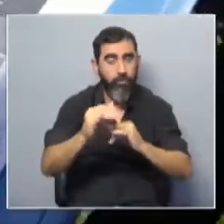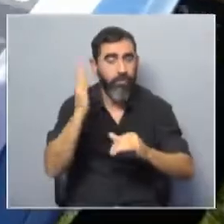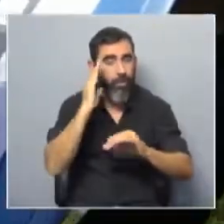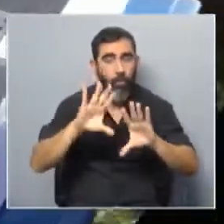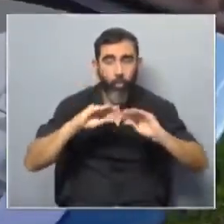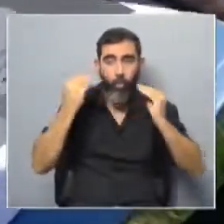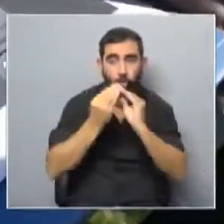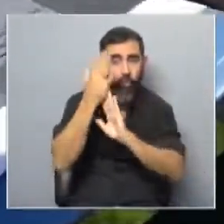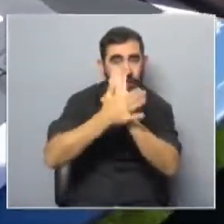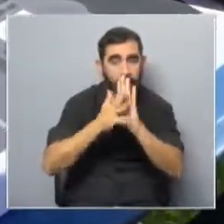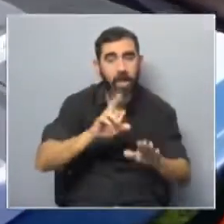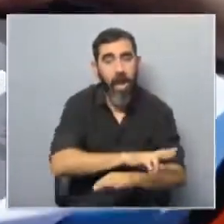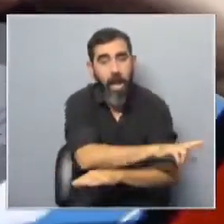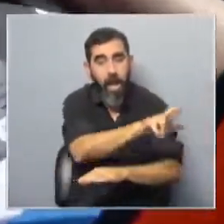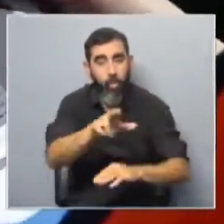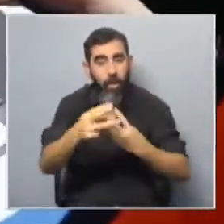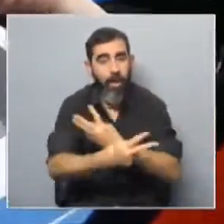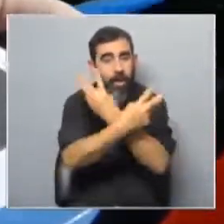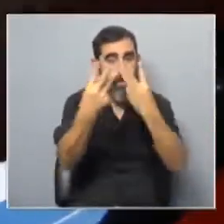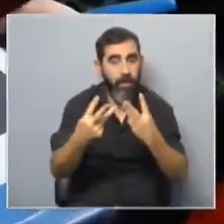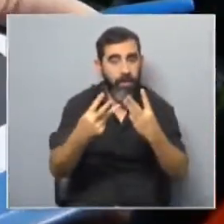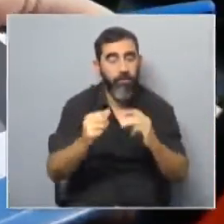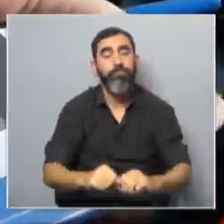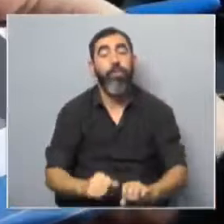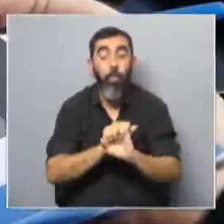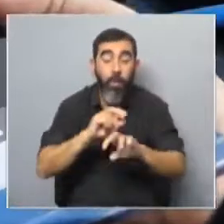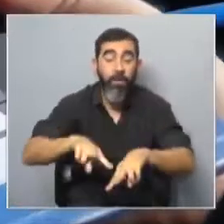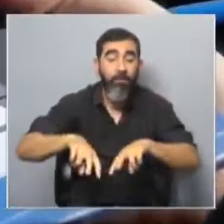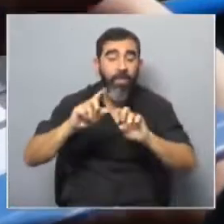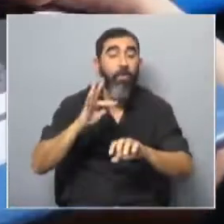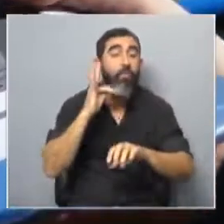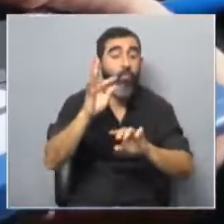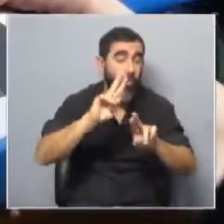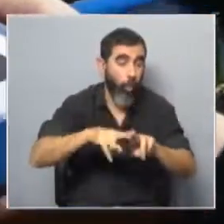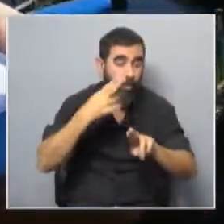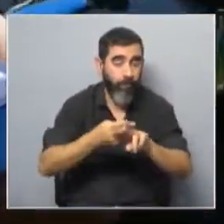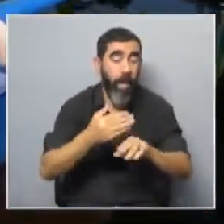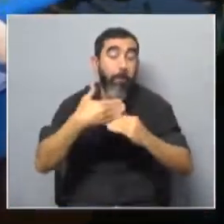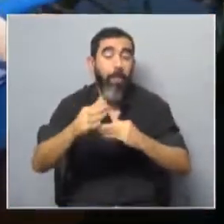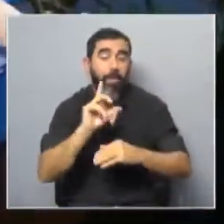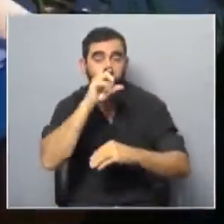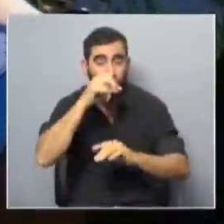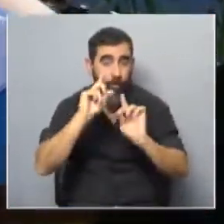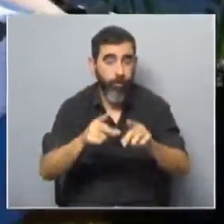territorio nacional, todas las carreteras y poder generar medidas de mitigación más allá de Montevideo.